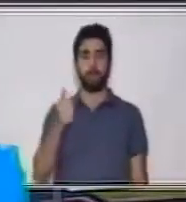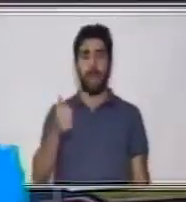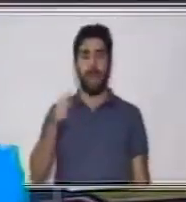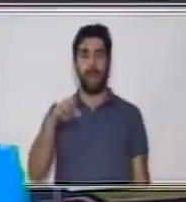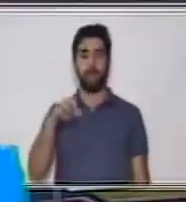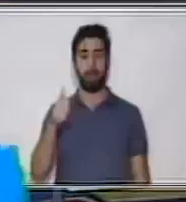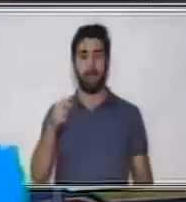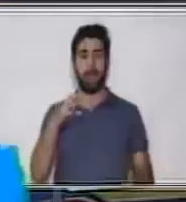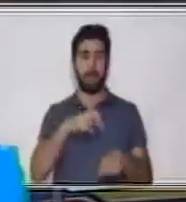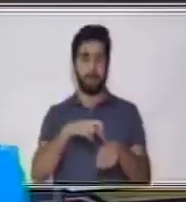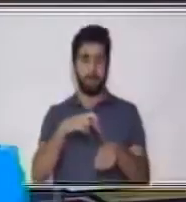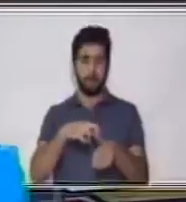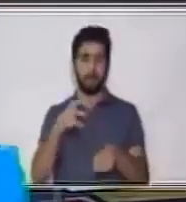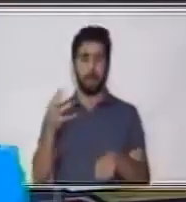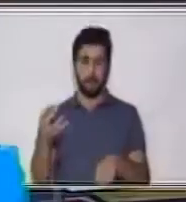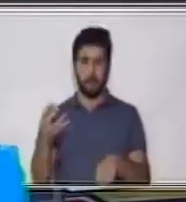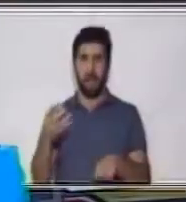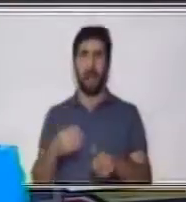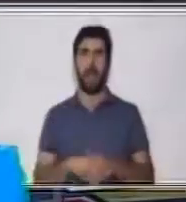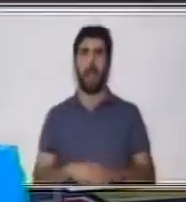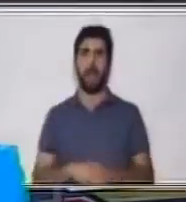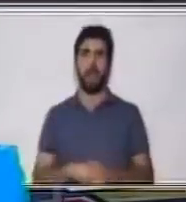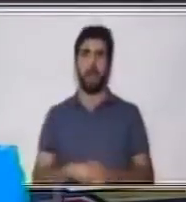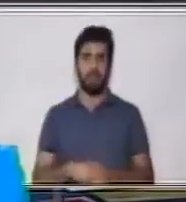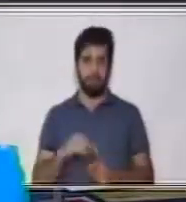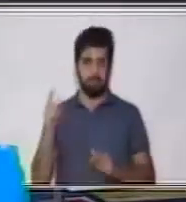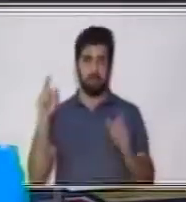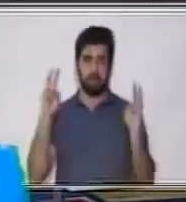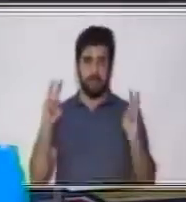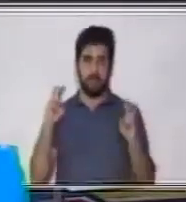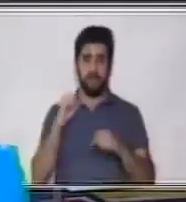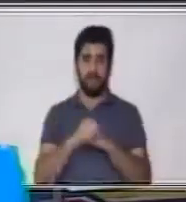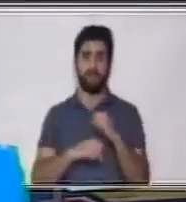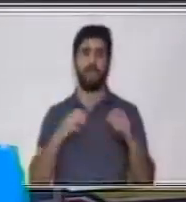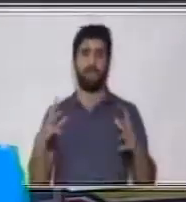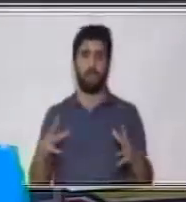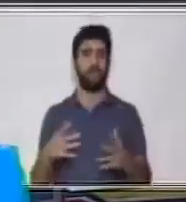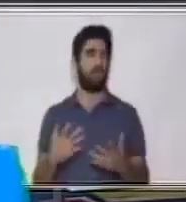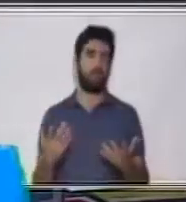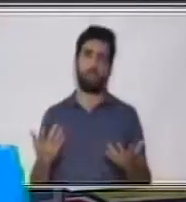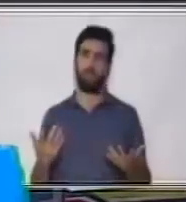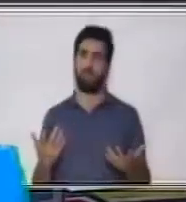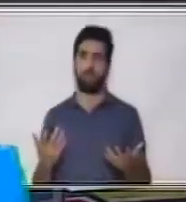papa, ¿será de este campo semántico que se llama frutas?